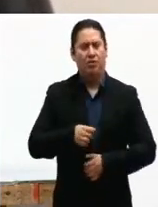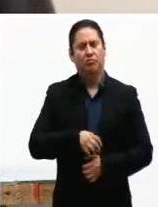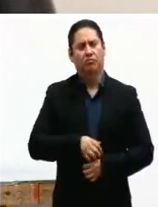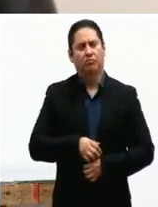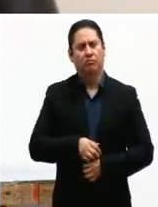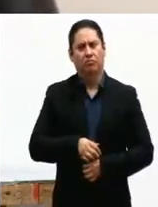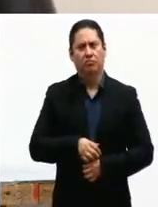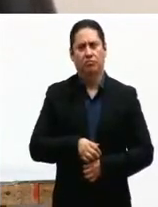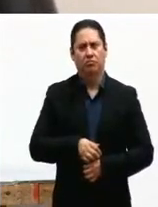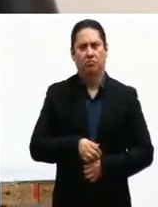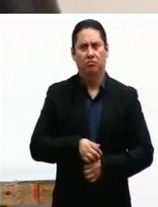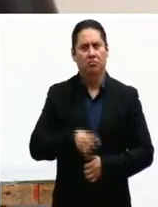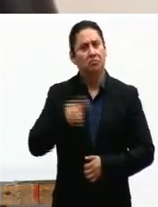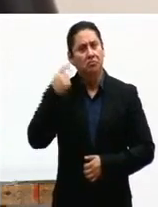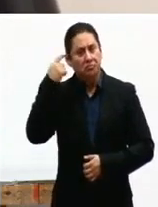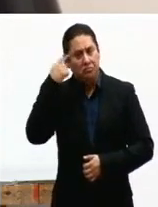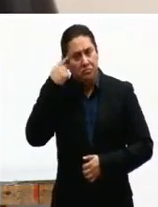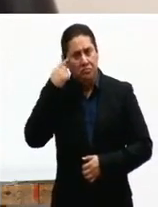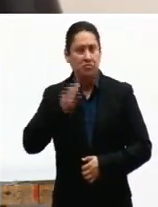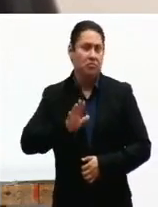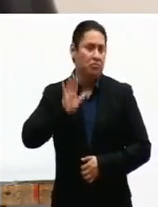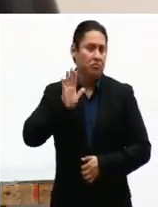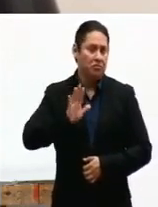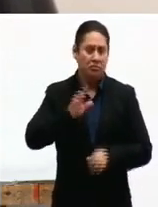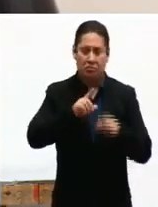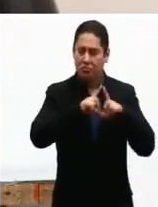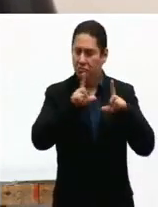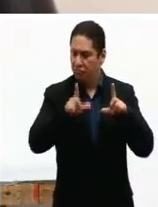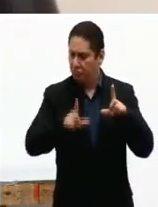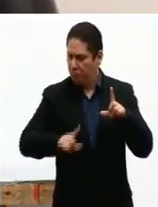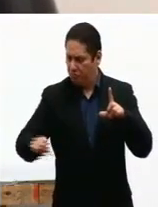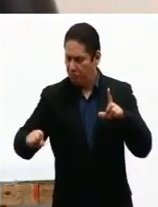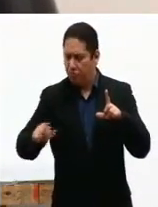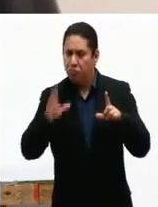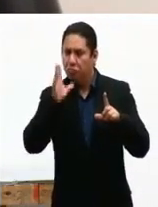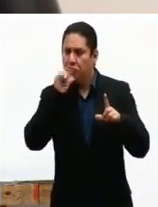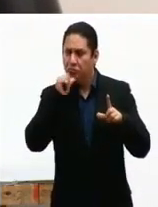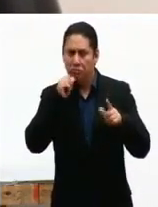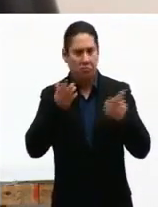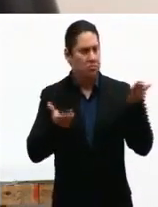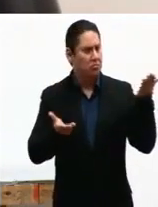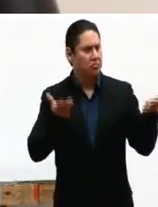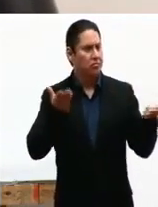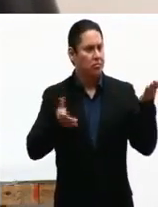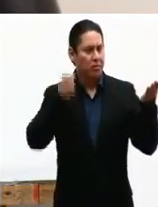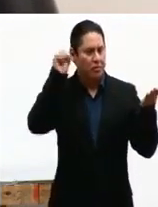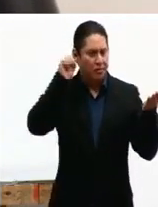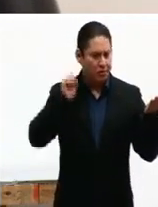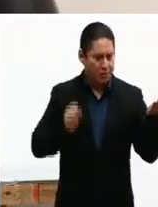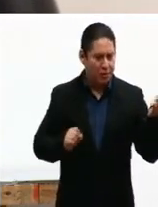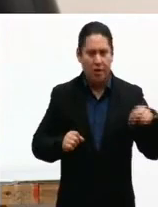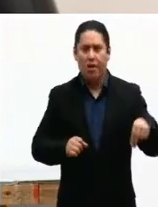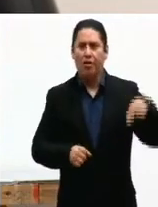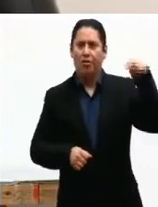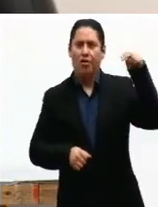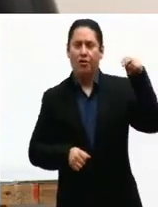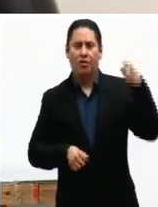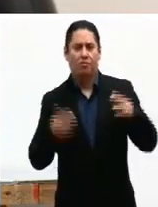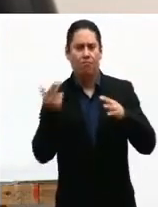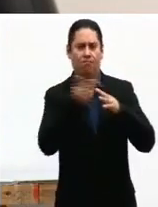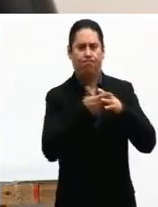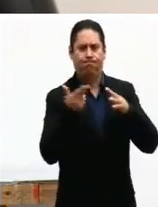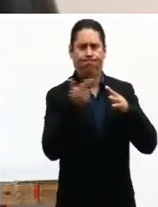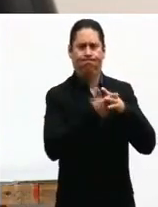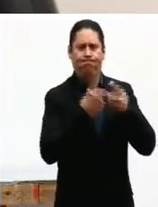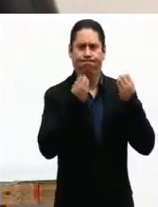los tenemos porque nos tasan a un nivel nacional, no nos podemos comparar con Sinaloa, con el norte del país,